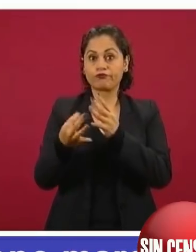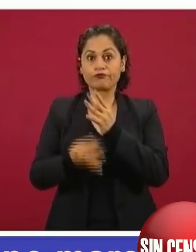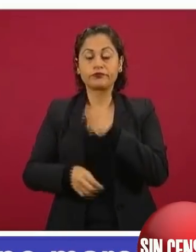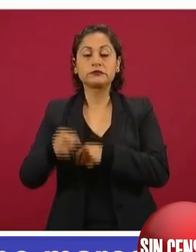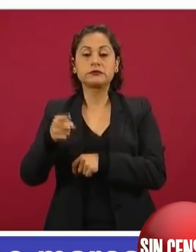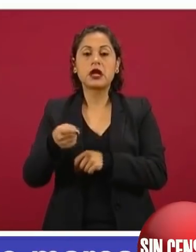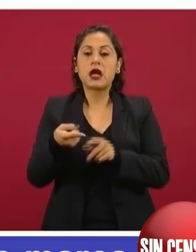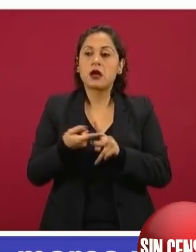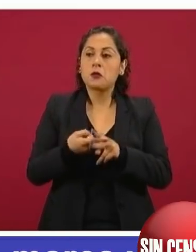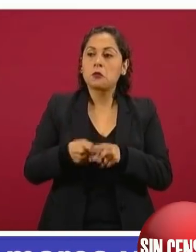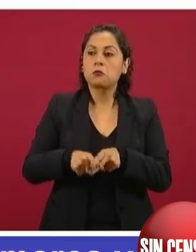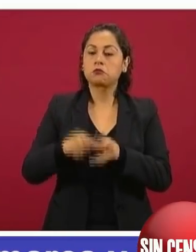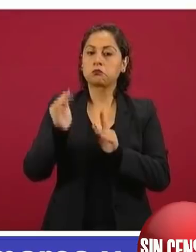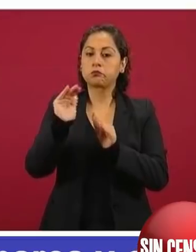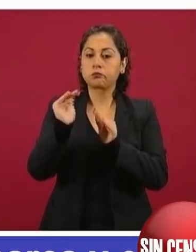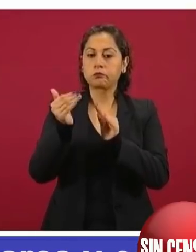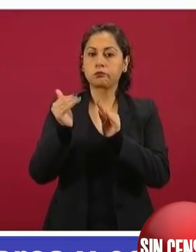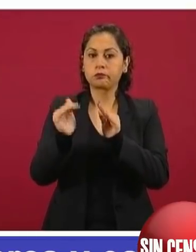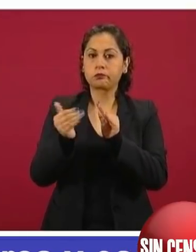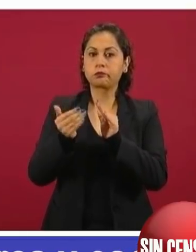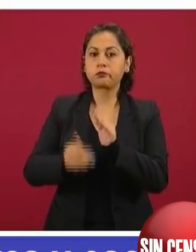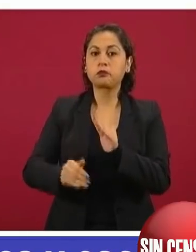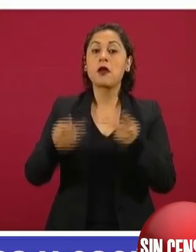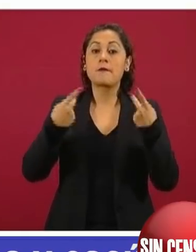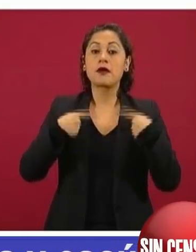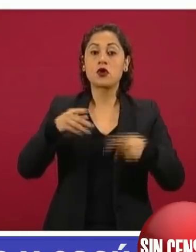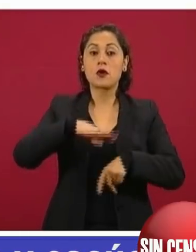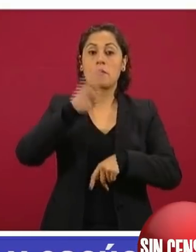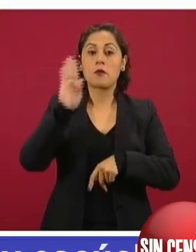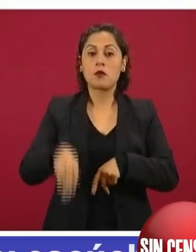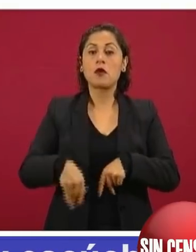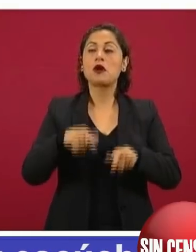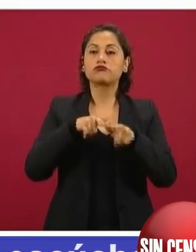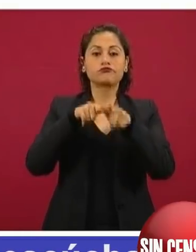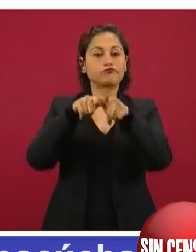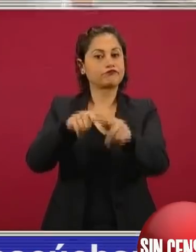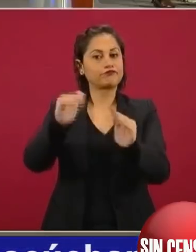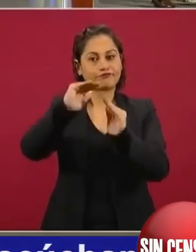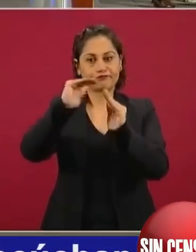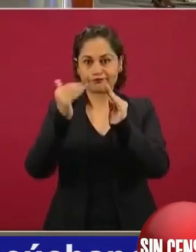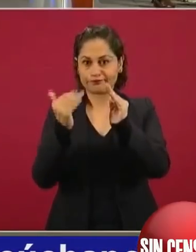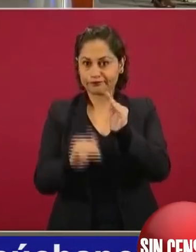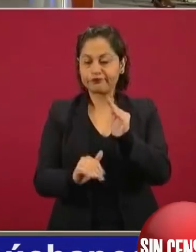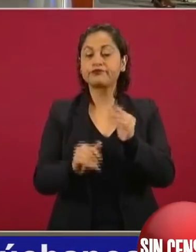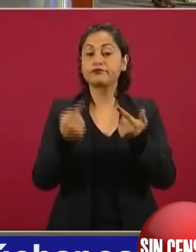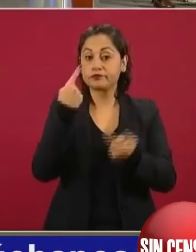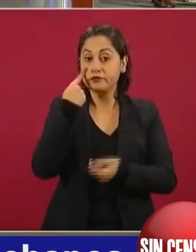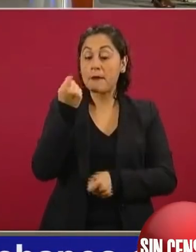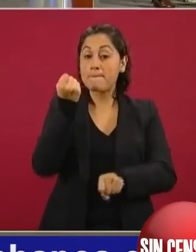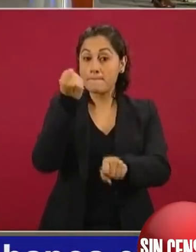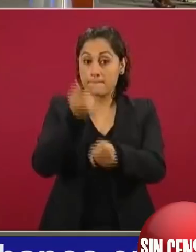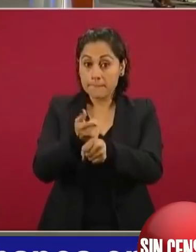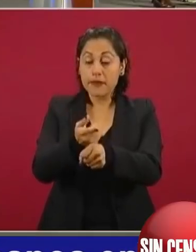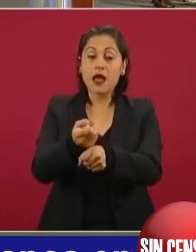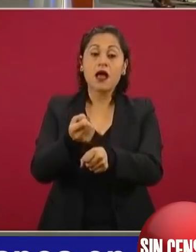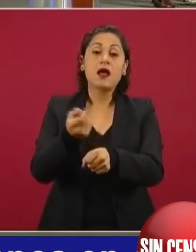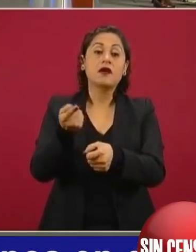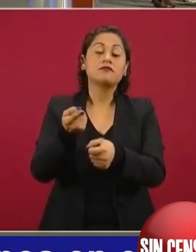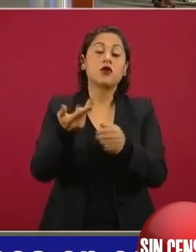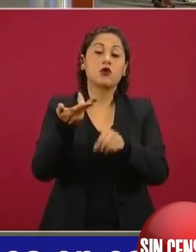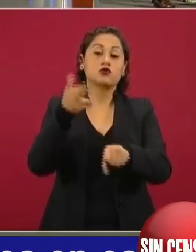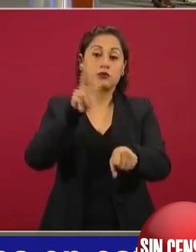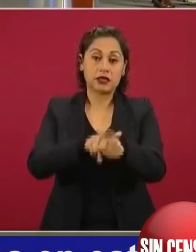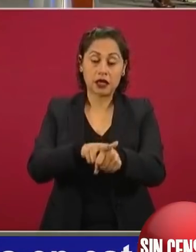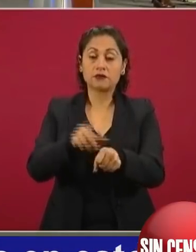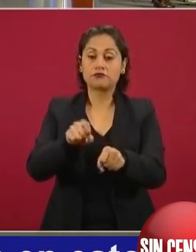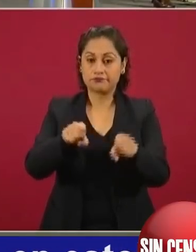descendente, y la mortalidad de manera más estable en descenso progresivo. La siguiente, lo mismo, la hospitalización va en